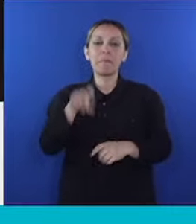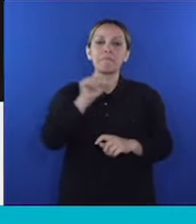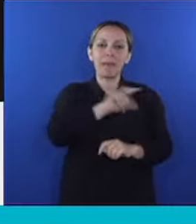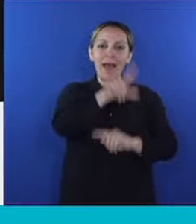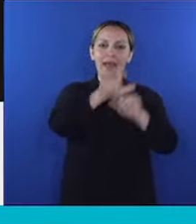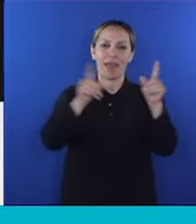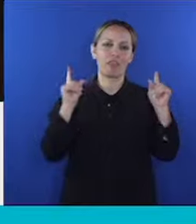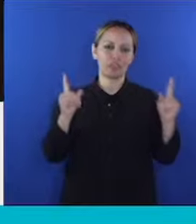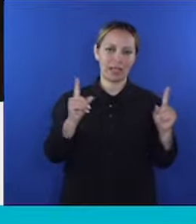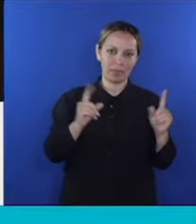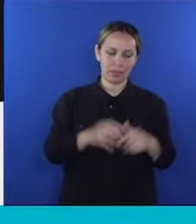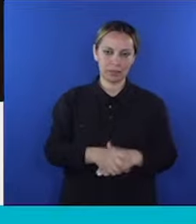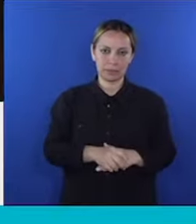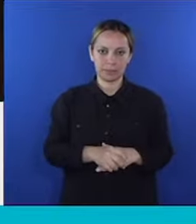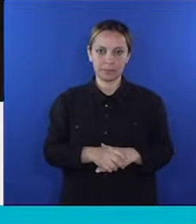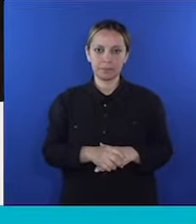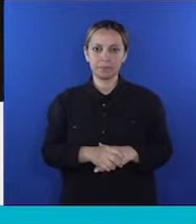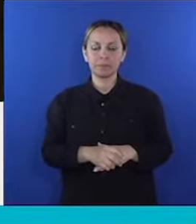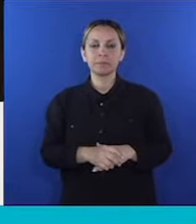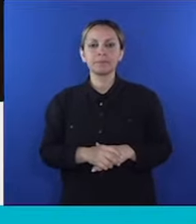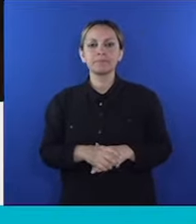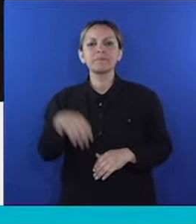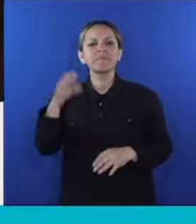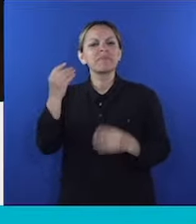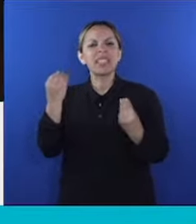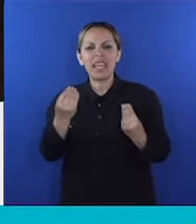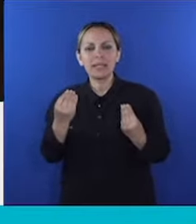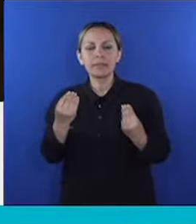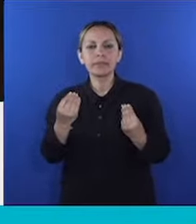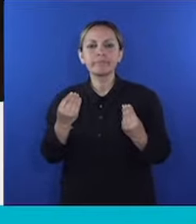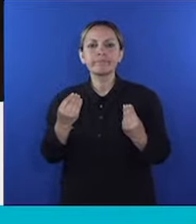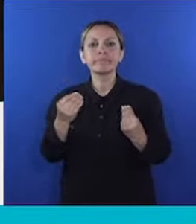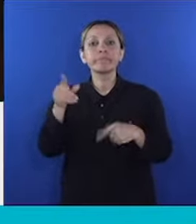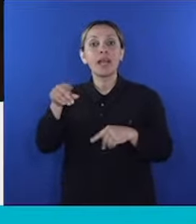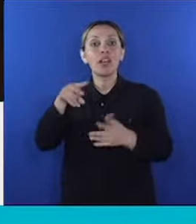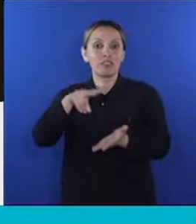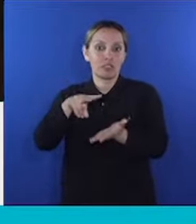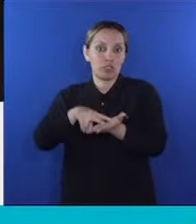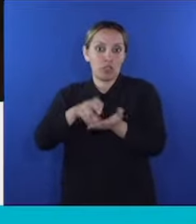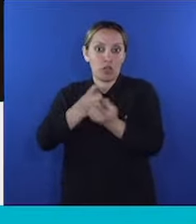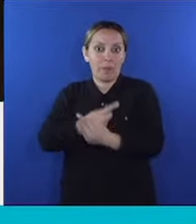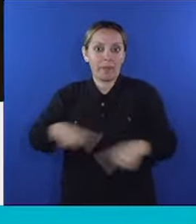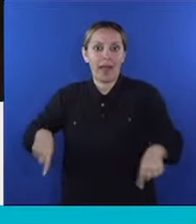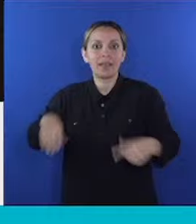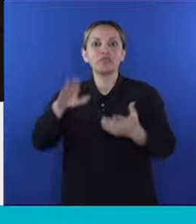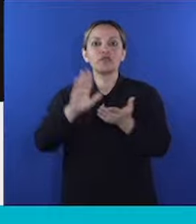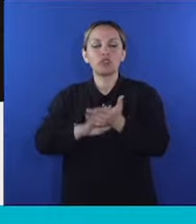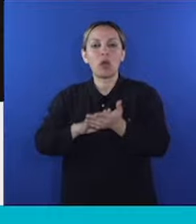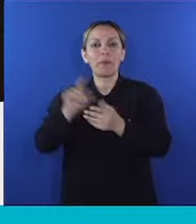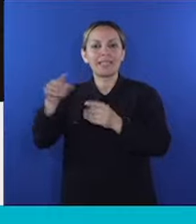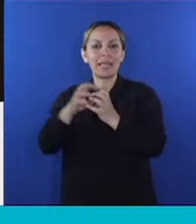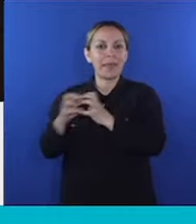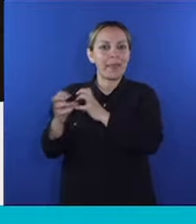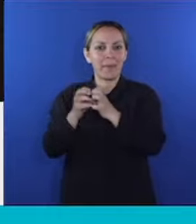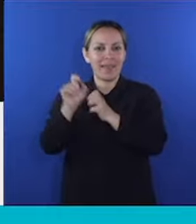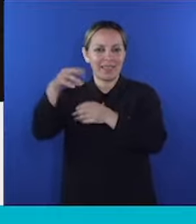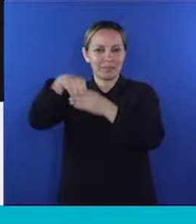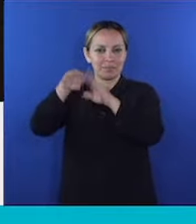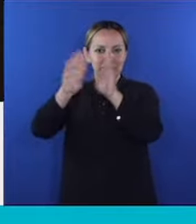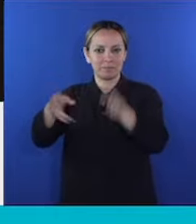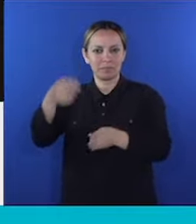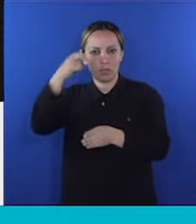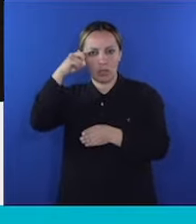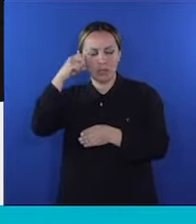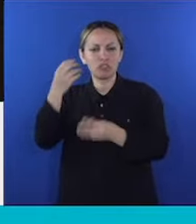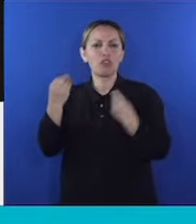la educación los docentes que fue recibida la noticia del avance de ese debate en el congreso por un